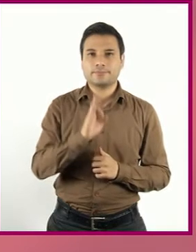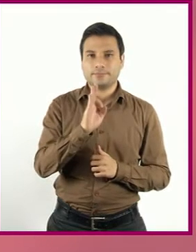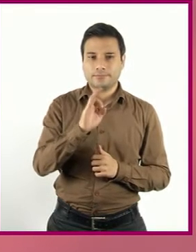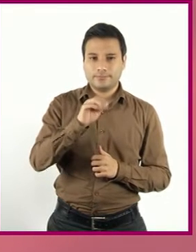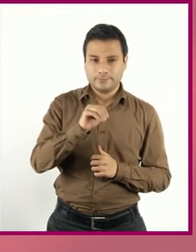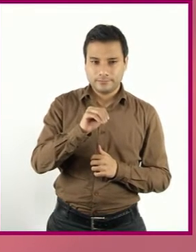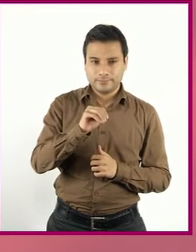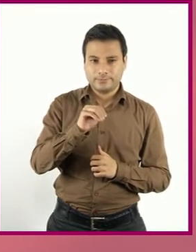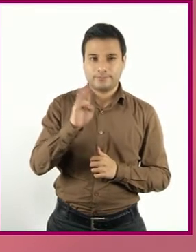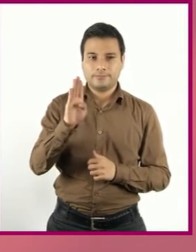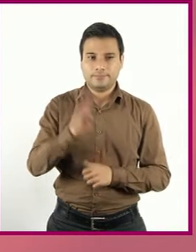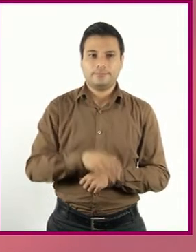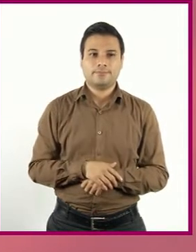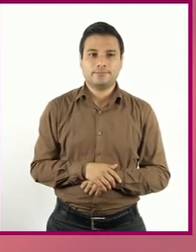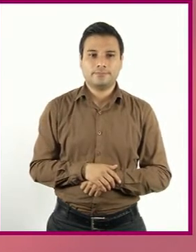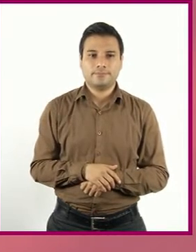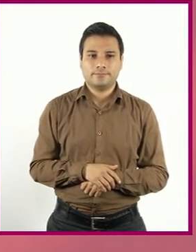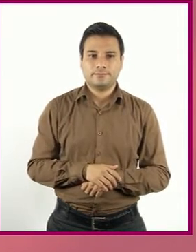FMB,